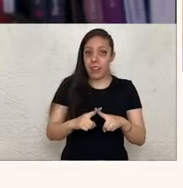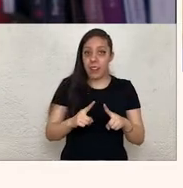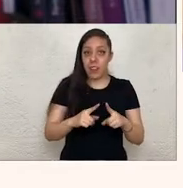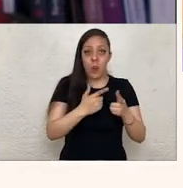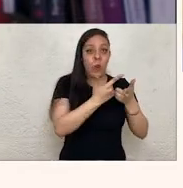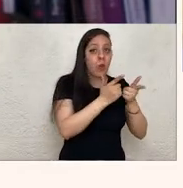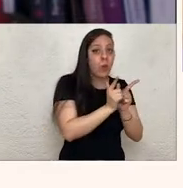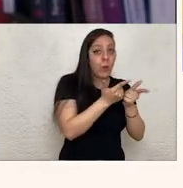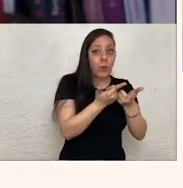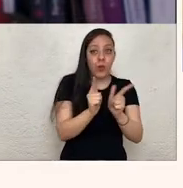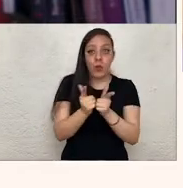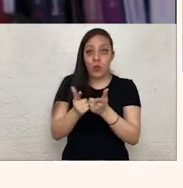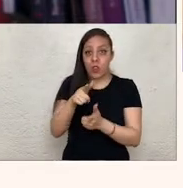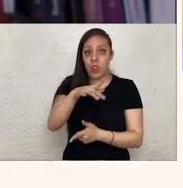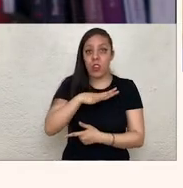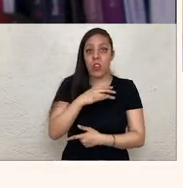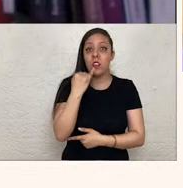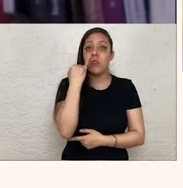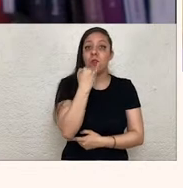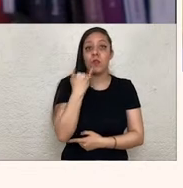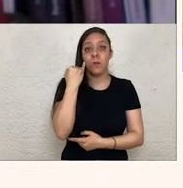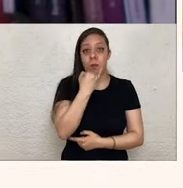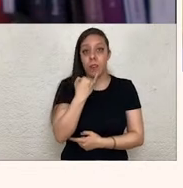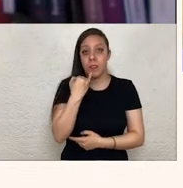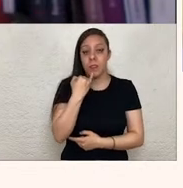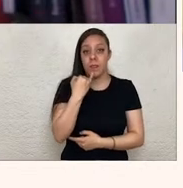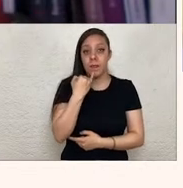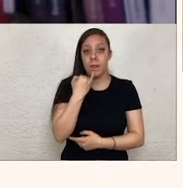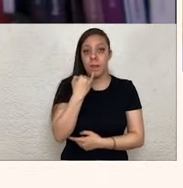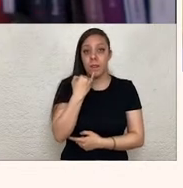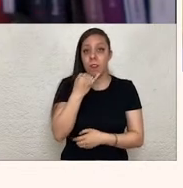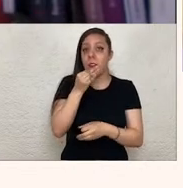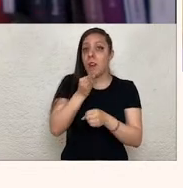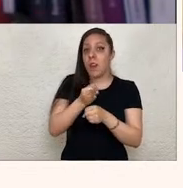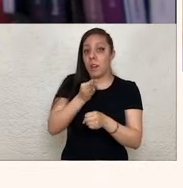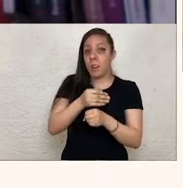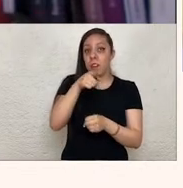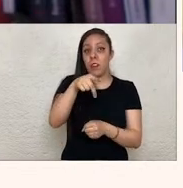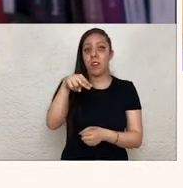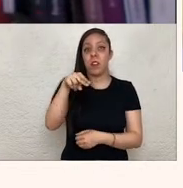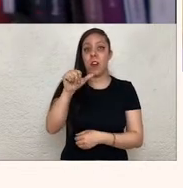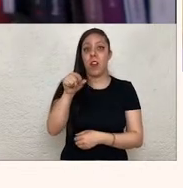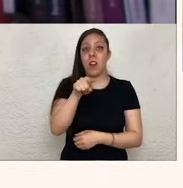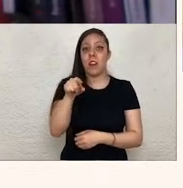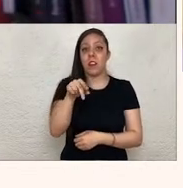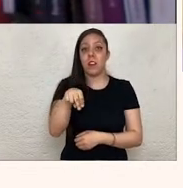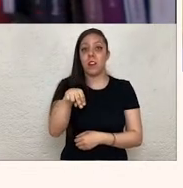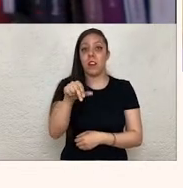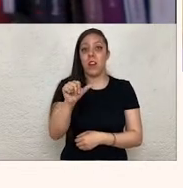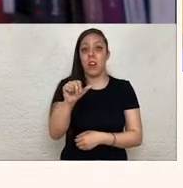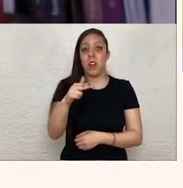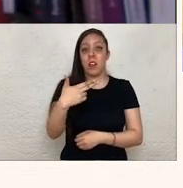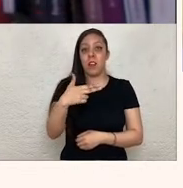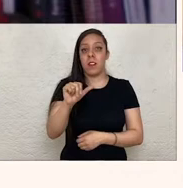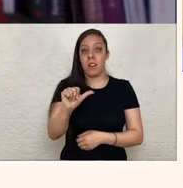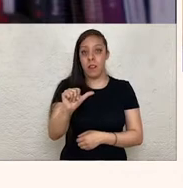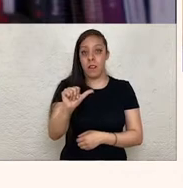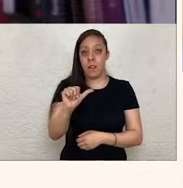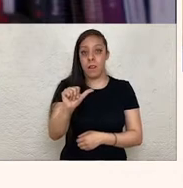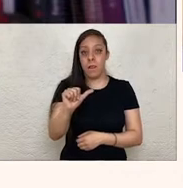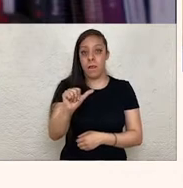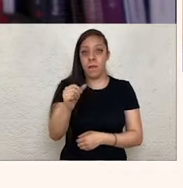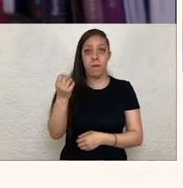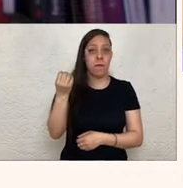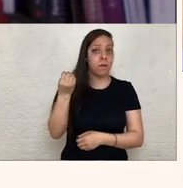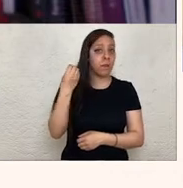vivas. Ahí están las lenguas que se están hablando. Ahorita mismo está Yasnaya Aguilar en un